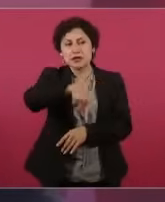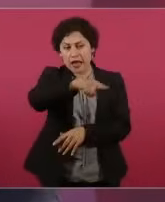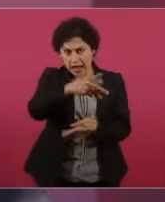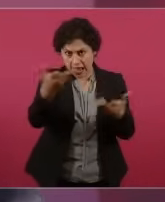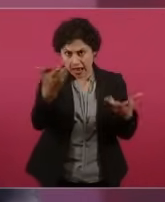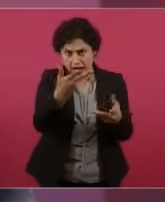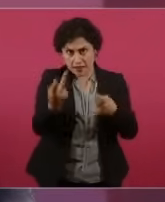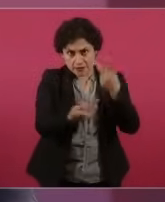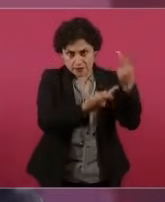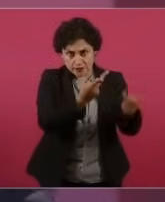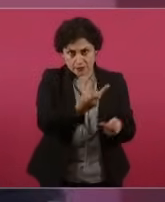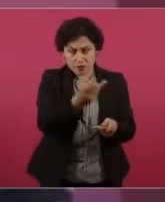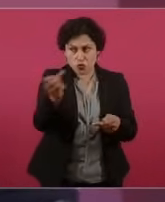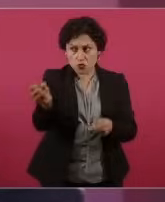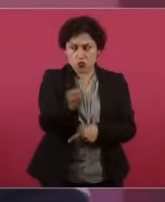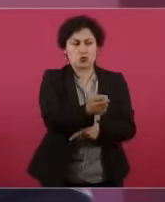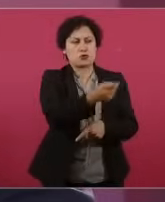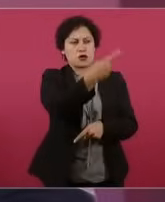Ah, pero una señal,